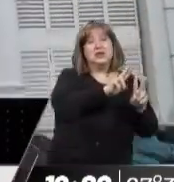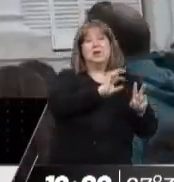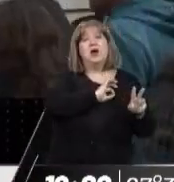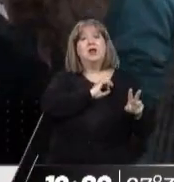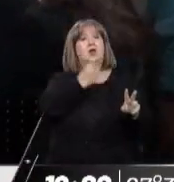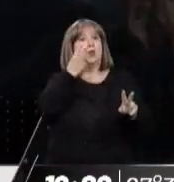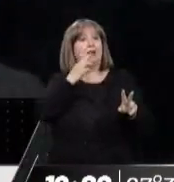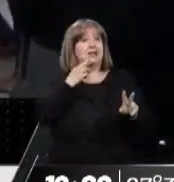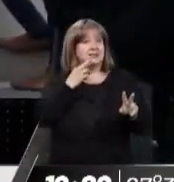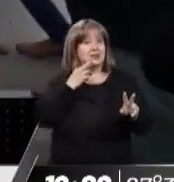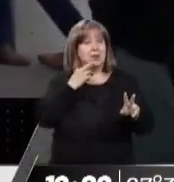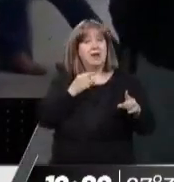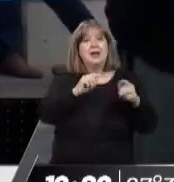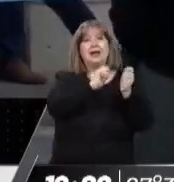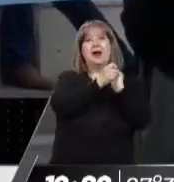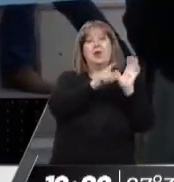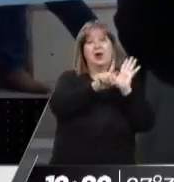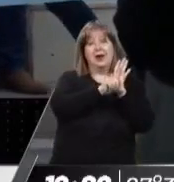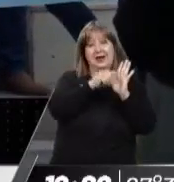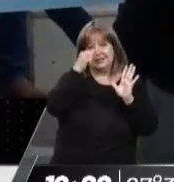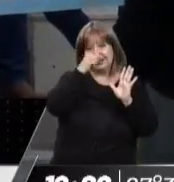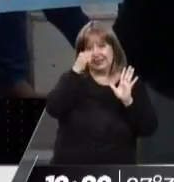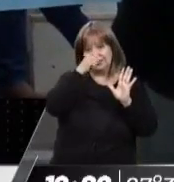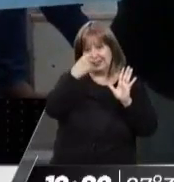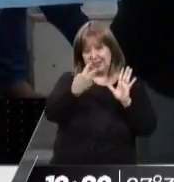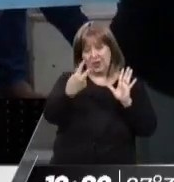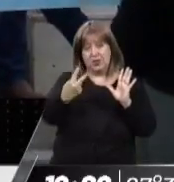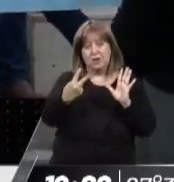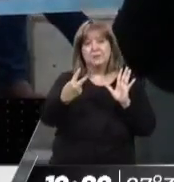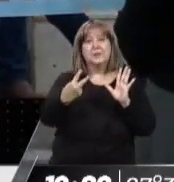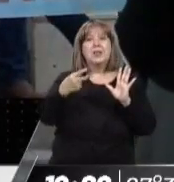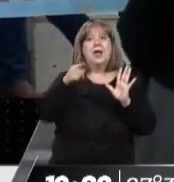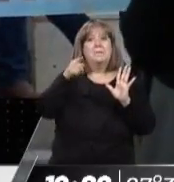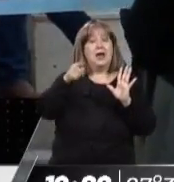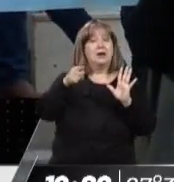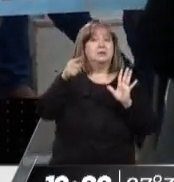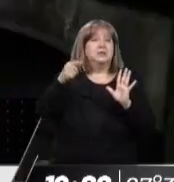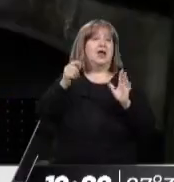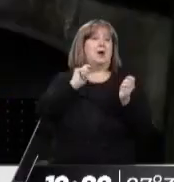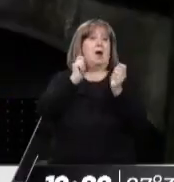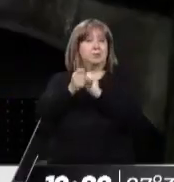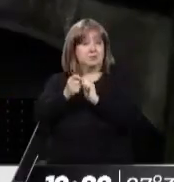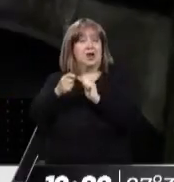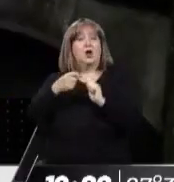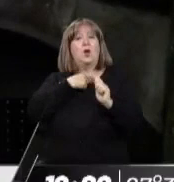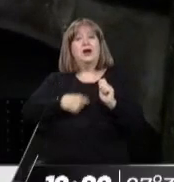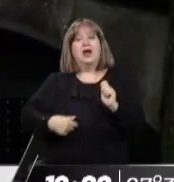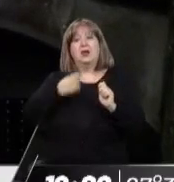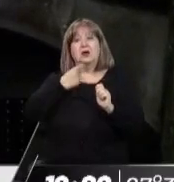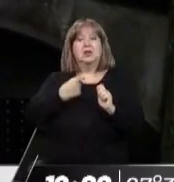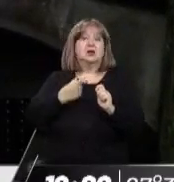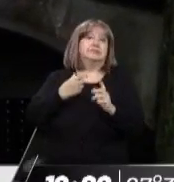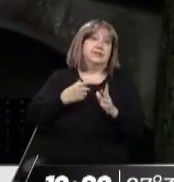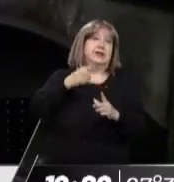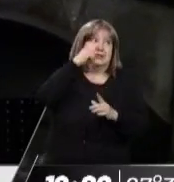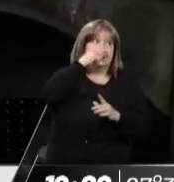2019 reformó la 7722, pero la movilización social llevó al gobernador a derogar esa ley y retrocedió y por lo tanto ahora